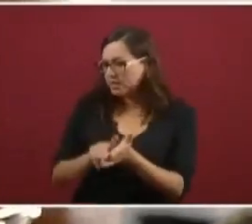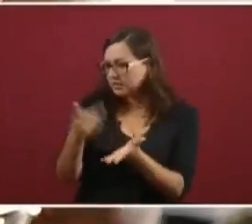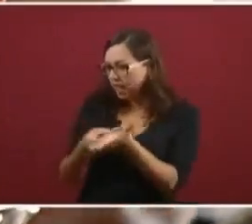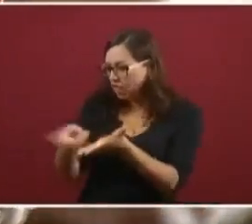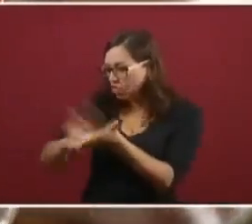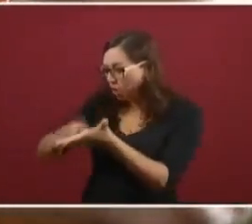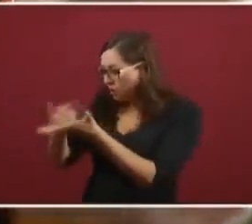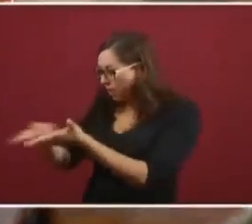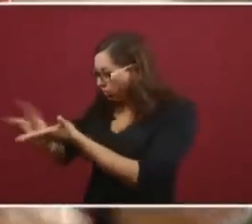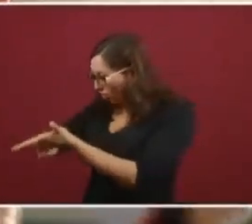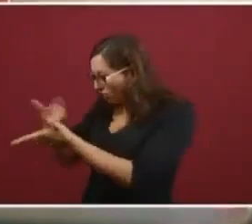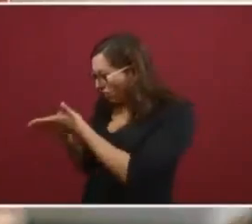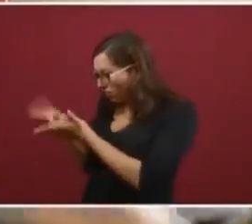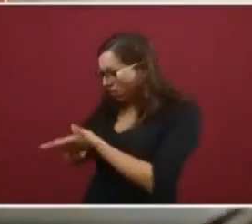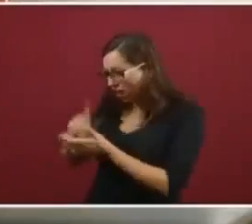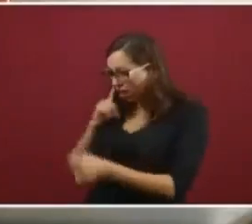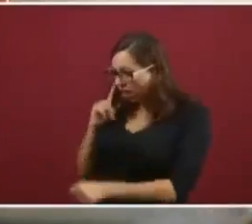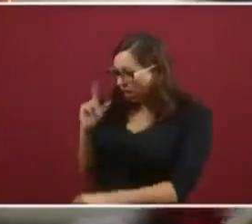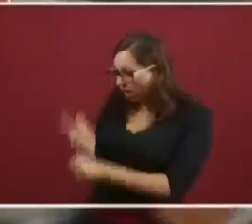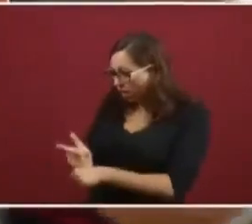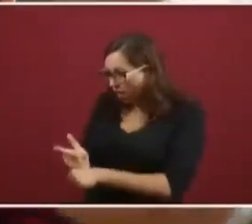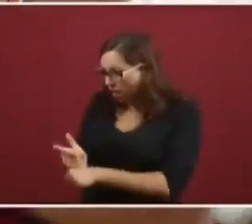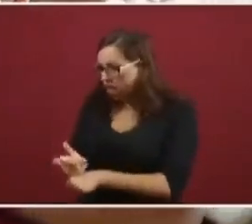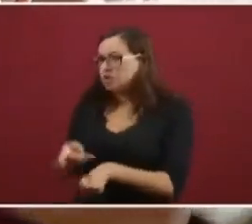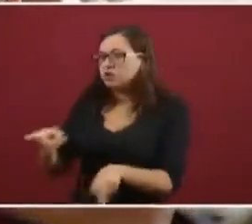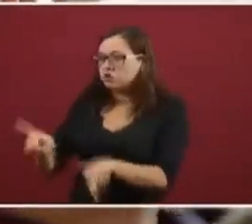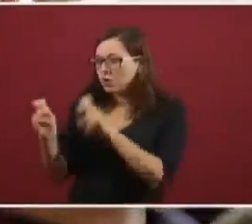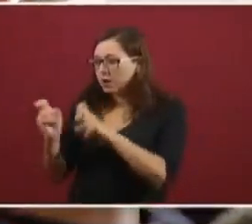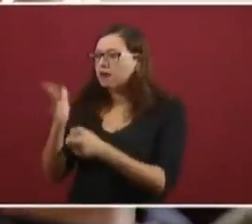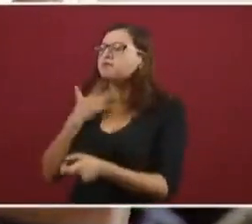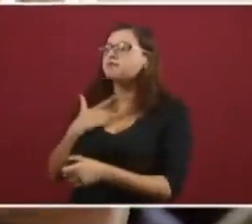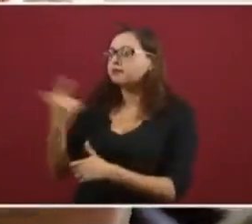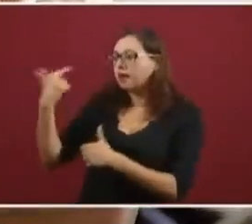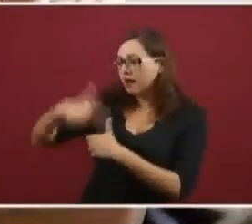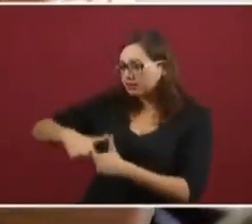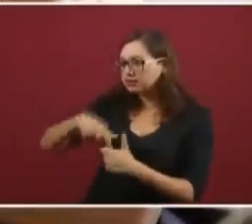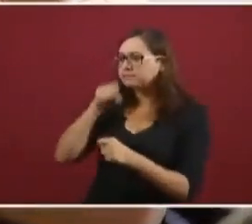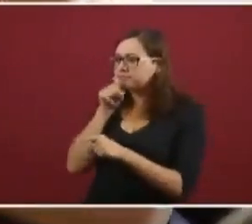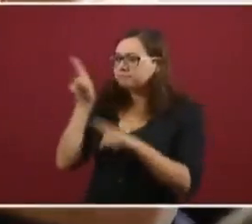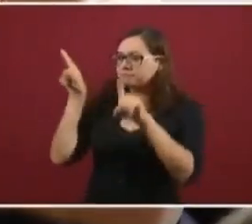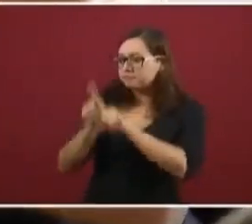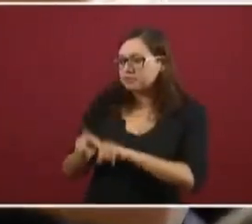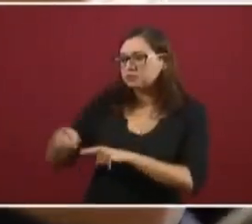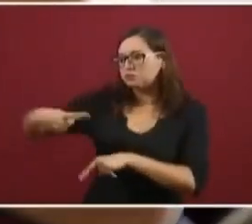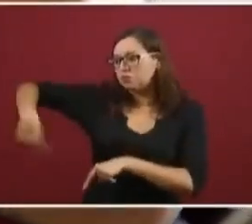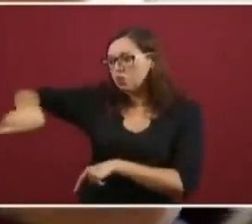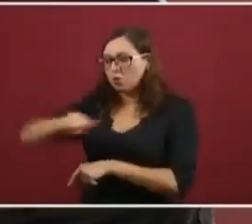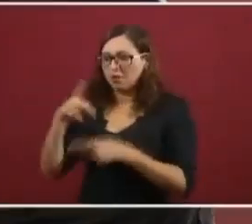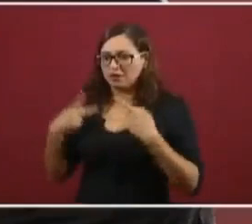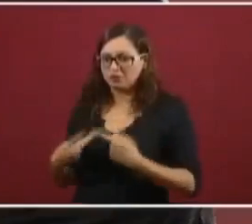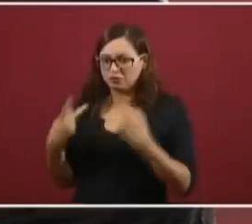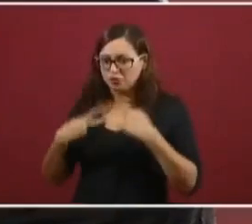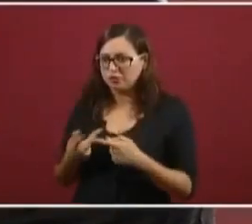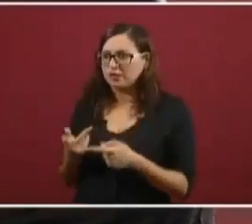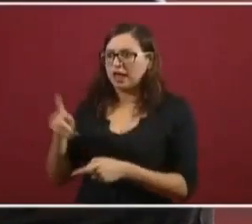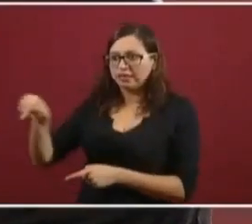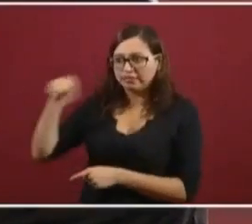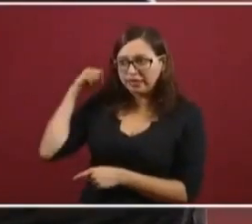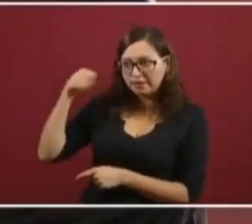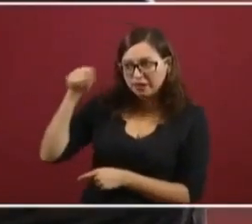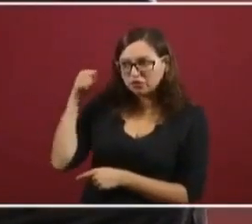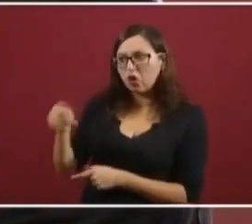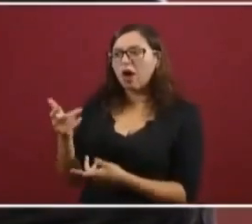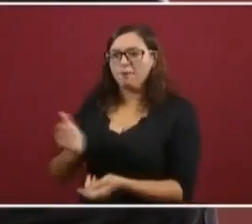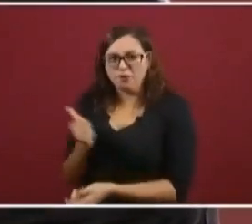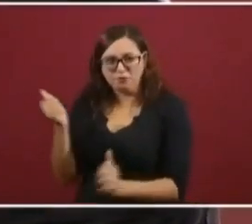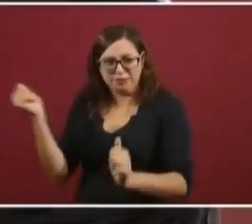sindicato las cuales sirven para el robo del huachicol y vandalismo con empleados en áreas operativas de Tabasco en donde